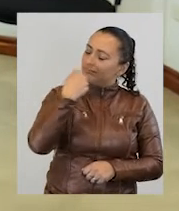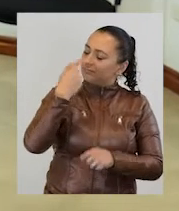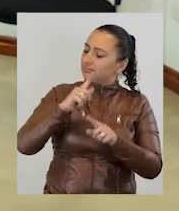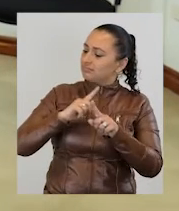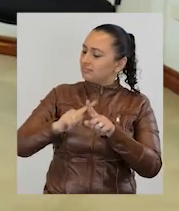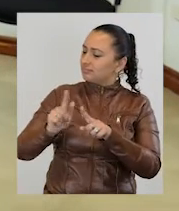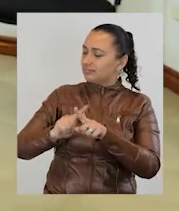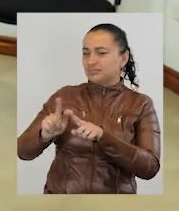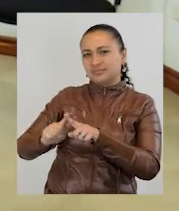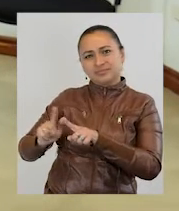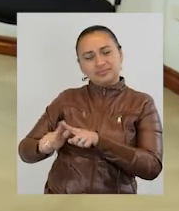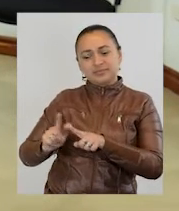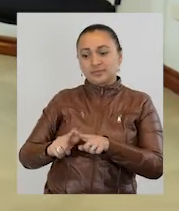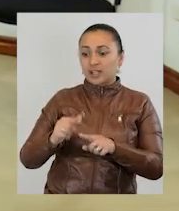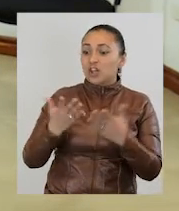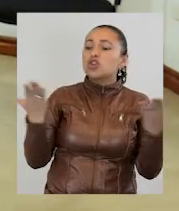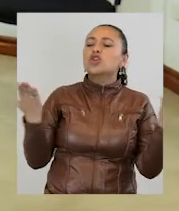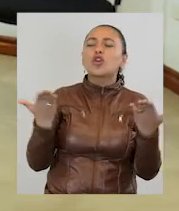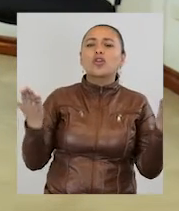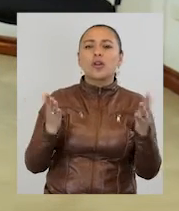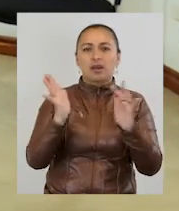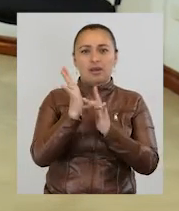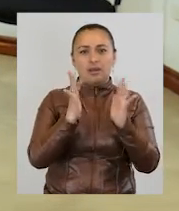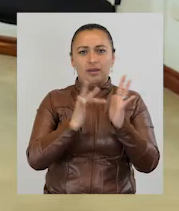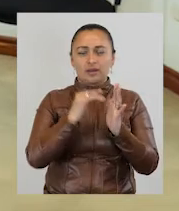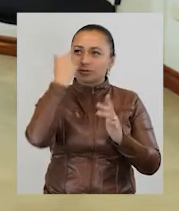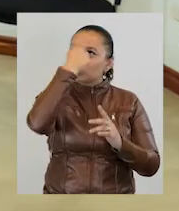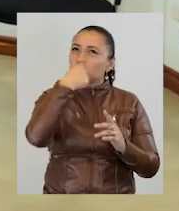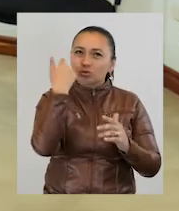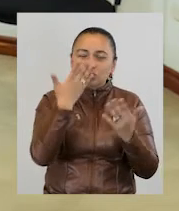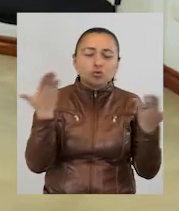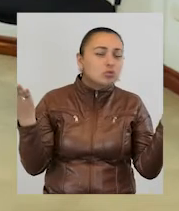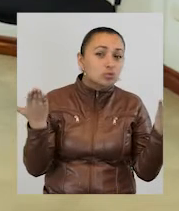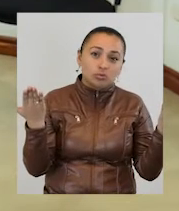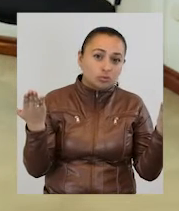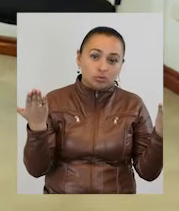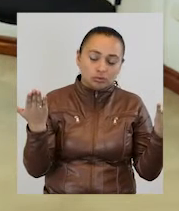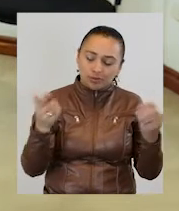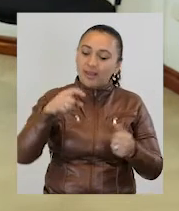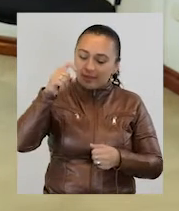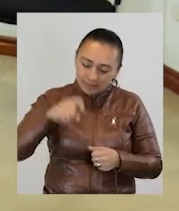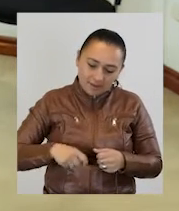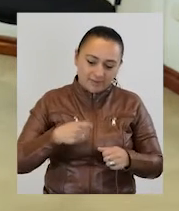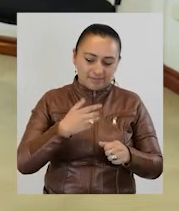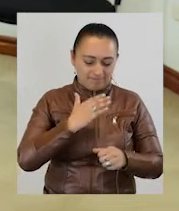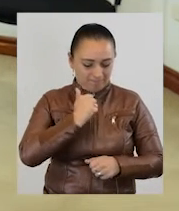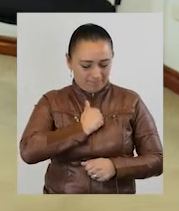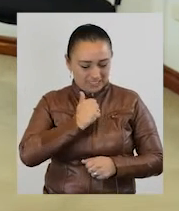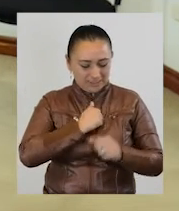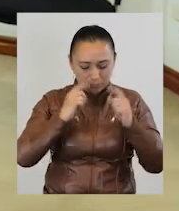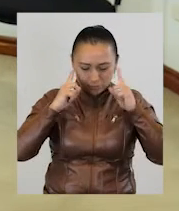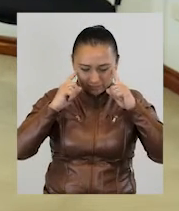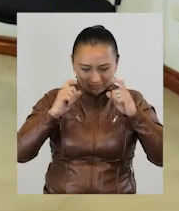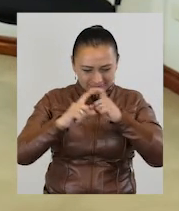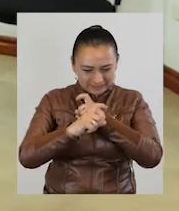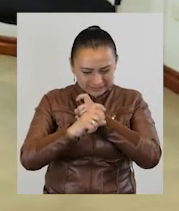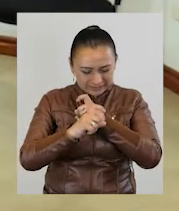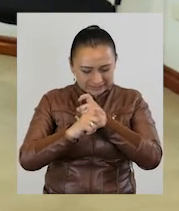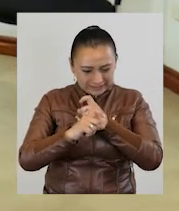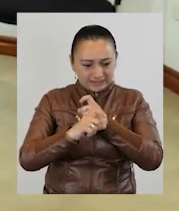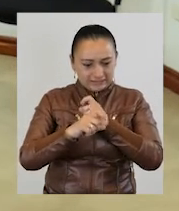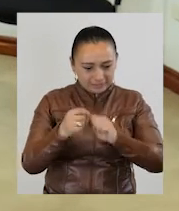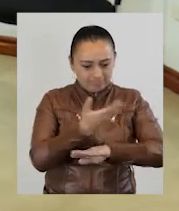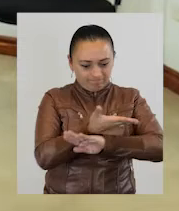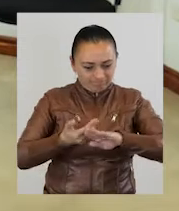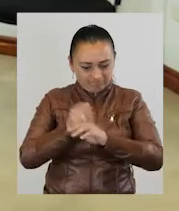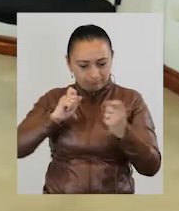muchos otros rostros en los que se desfigura el rostro de Jesús. Y eso nos exige